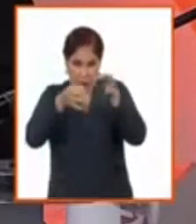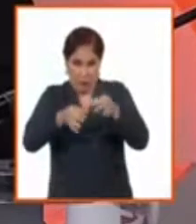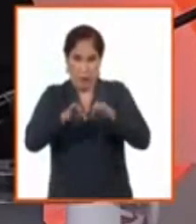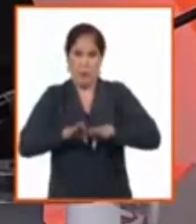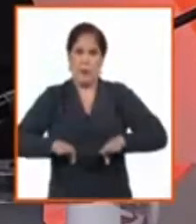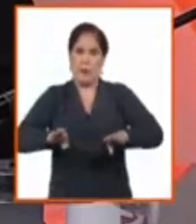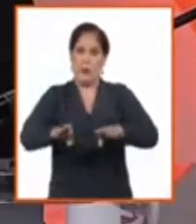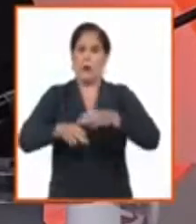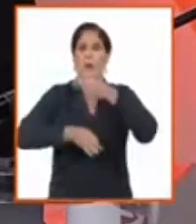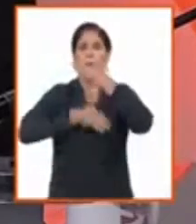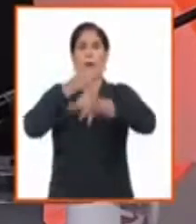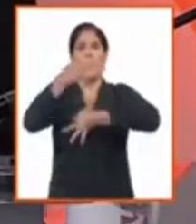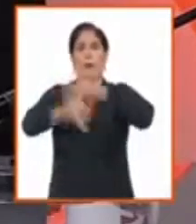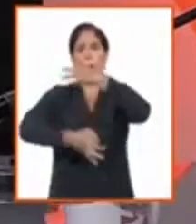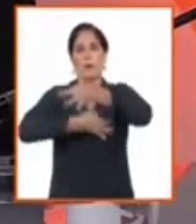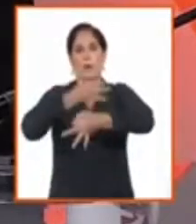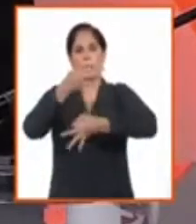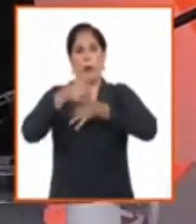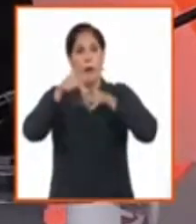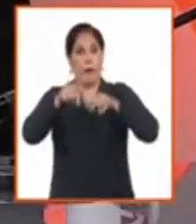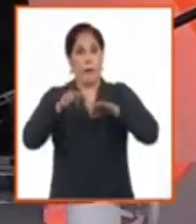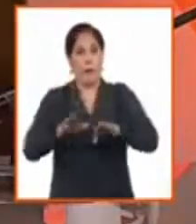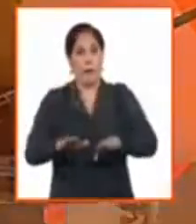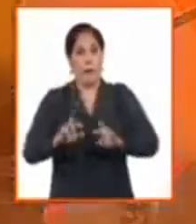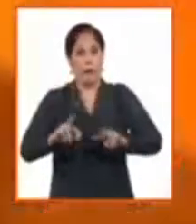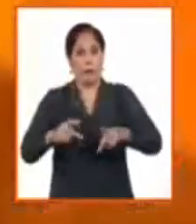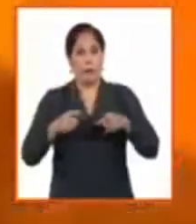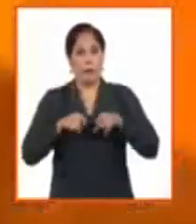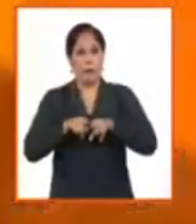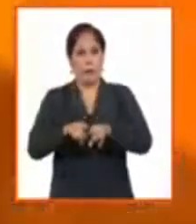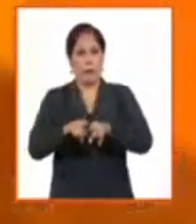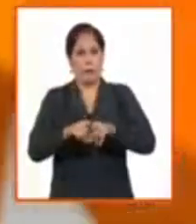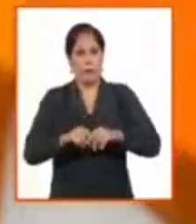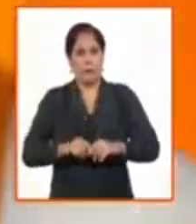ahora en nuestra mesa redonda sermón galp y rezan poste